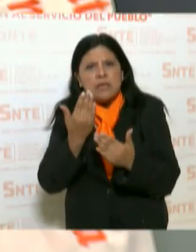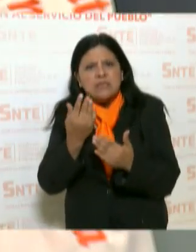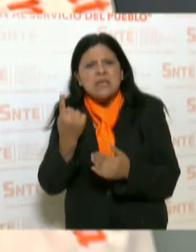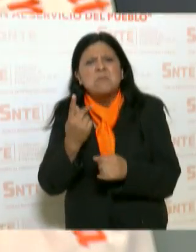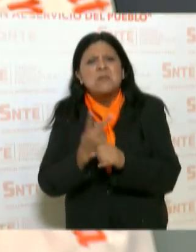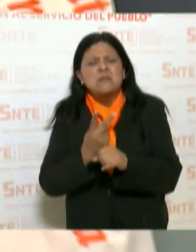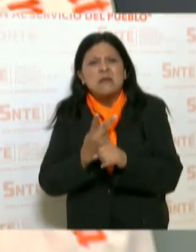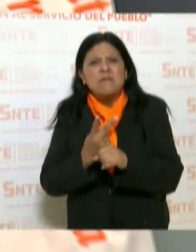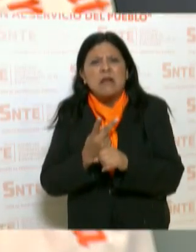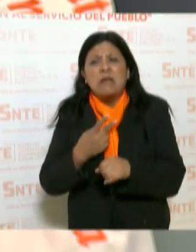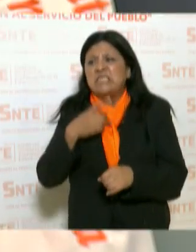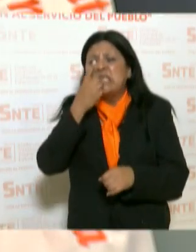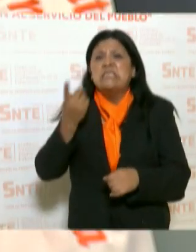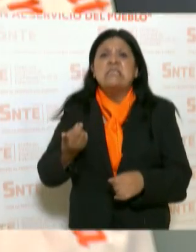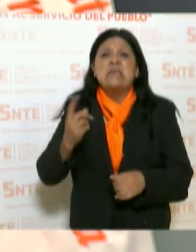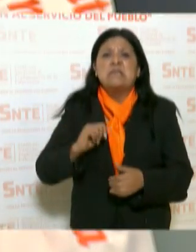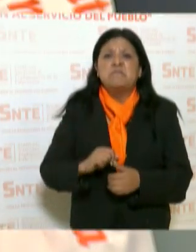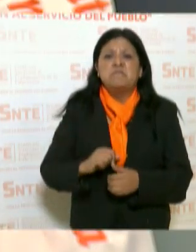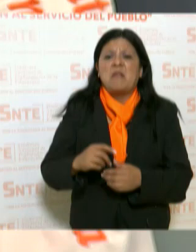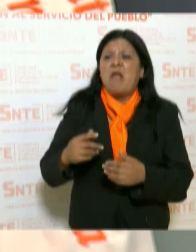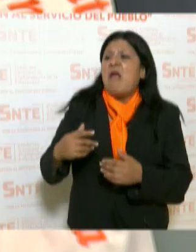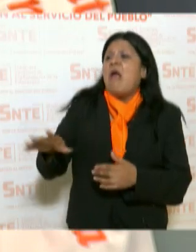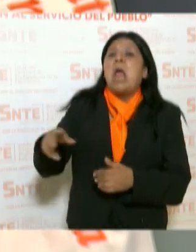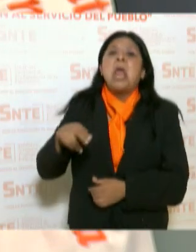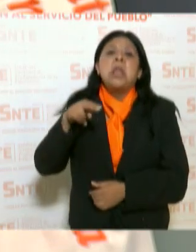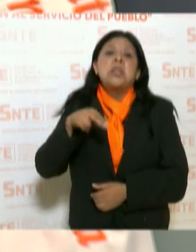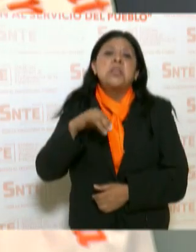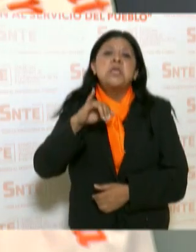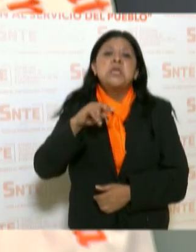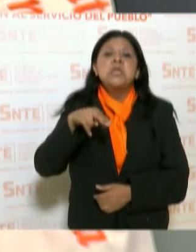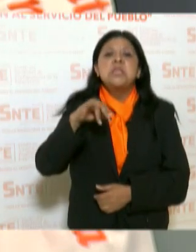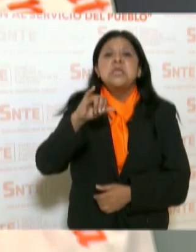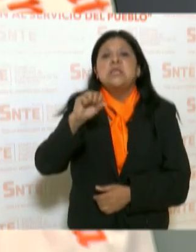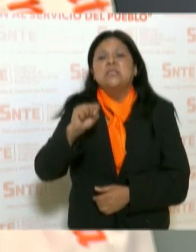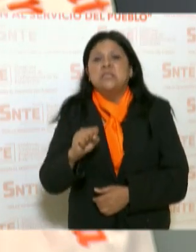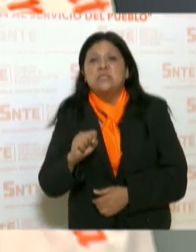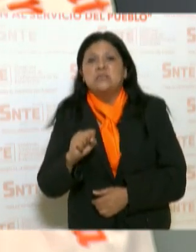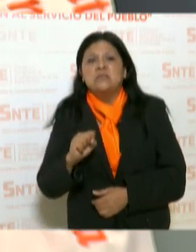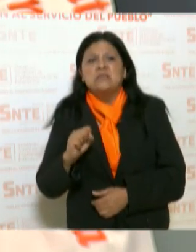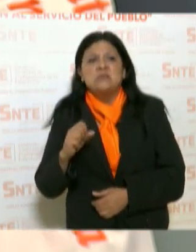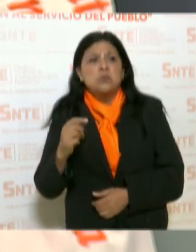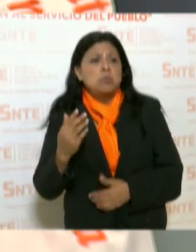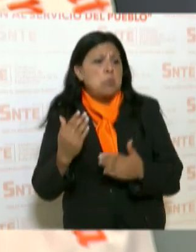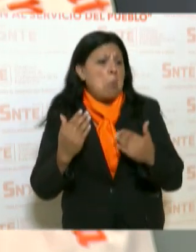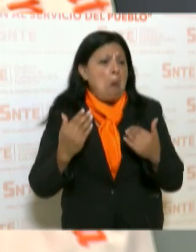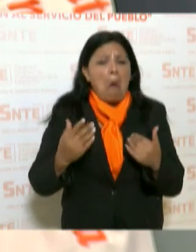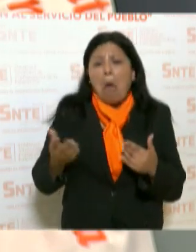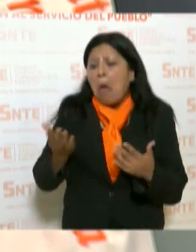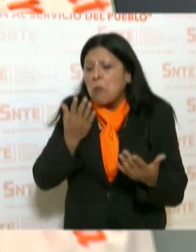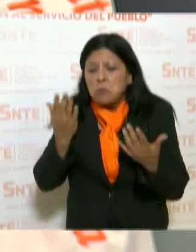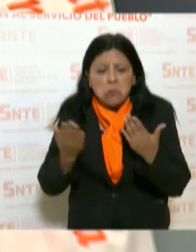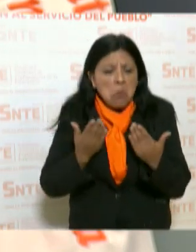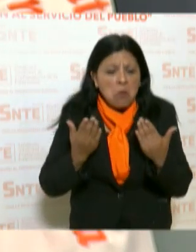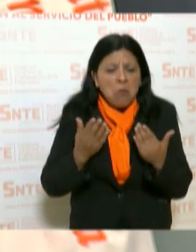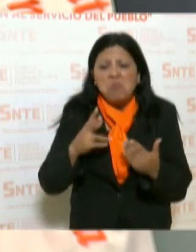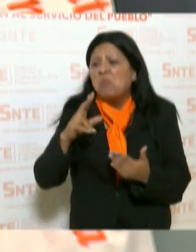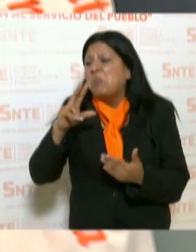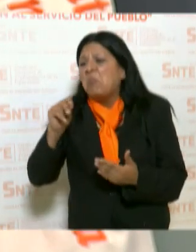Llamarles despectivamente ninis, que ni estudian ni trabajan,